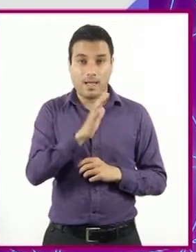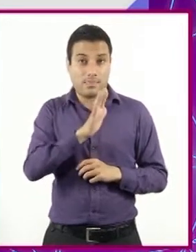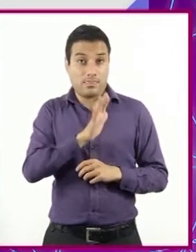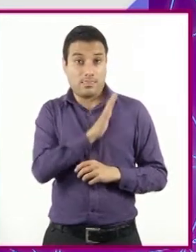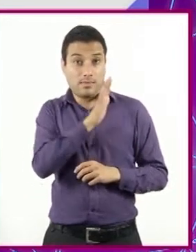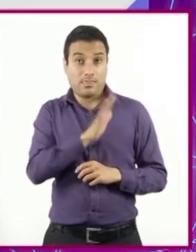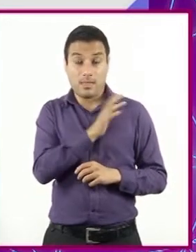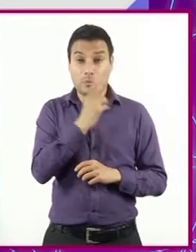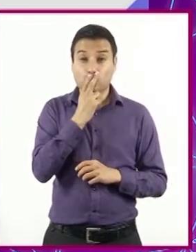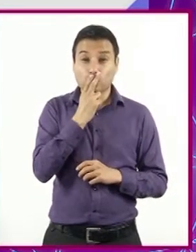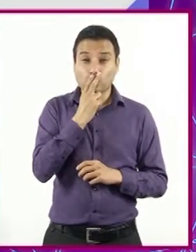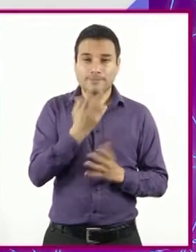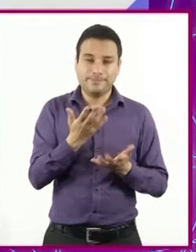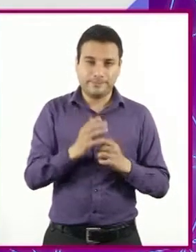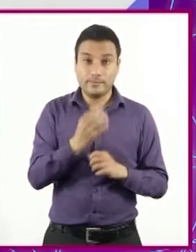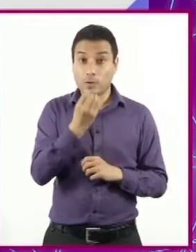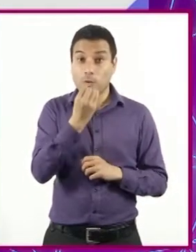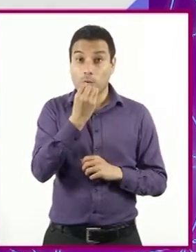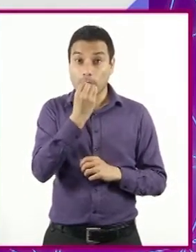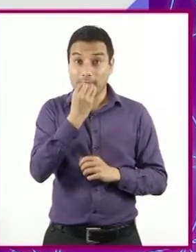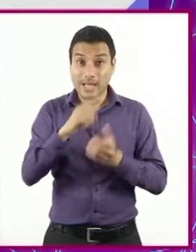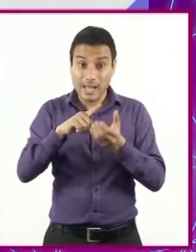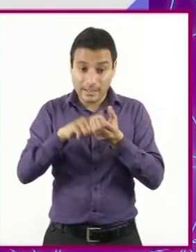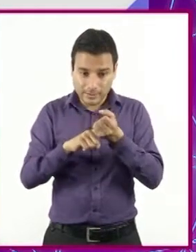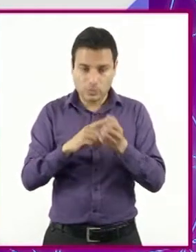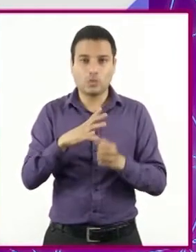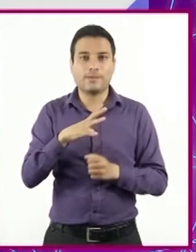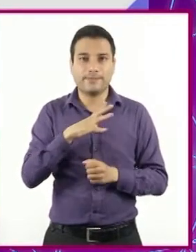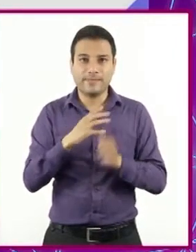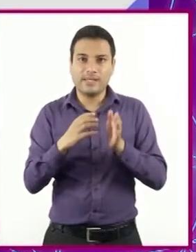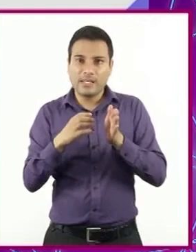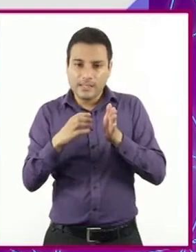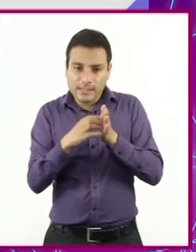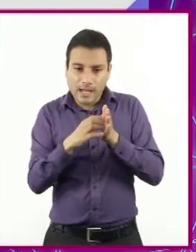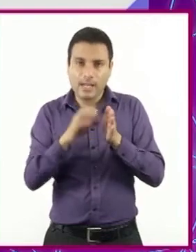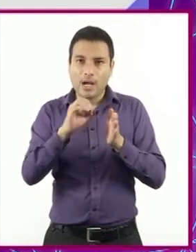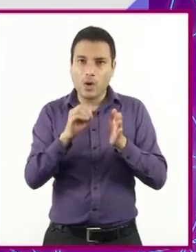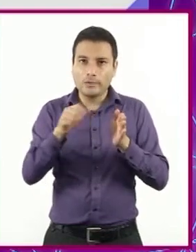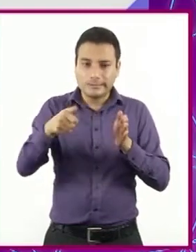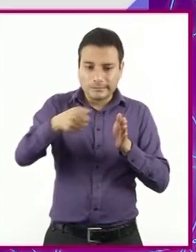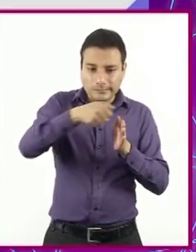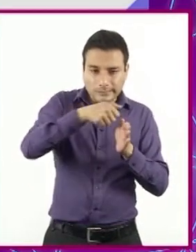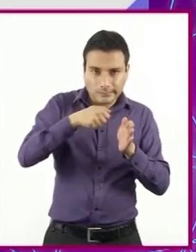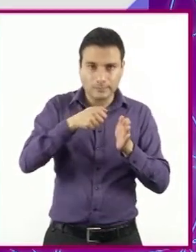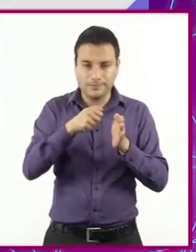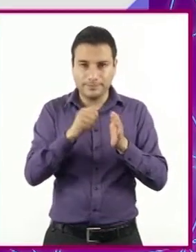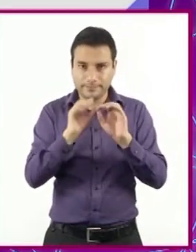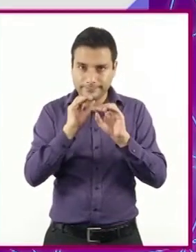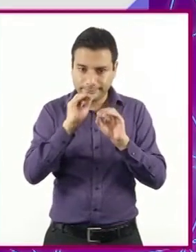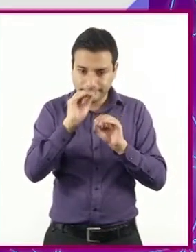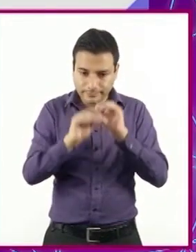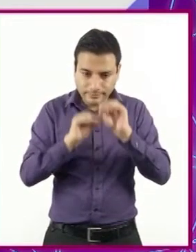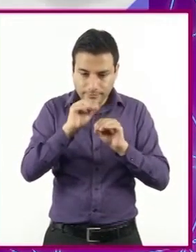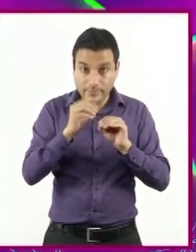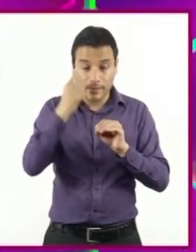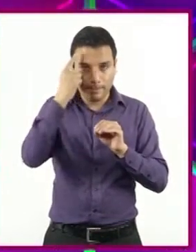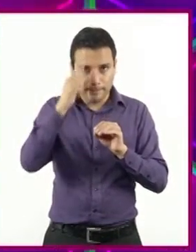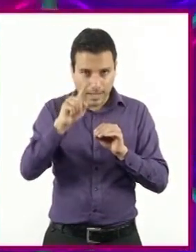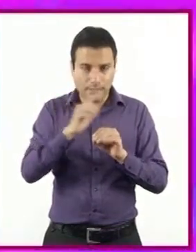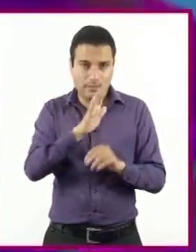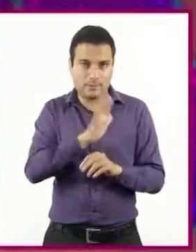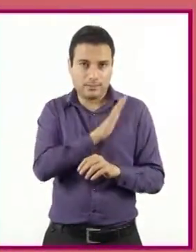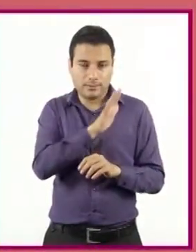muchos de los alimentos que consumimos son empacados o almacenados en atmósferas controladas para mantener o mejorar su